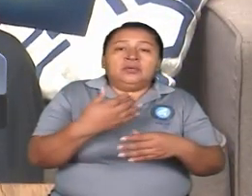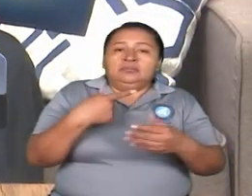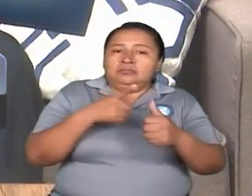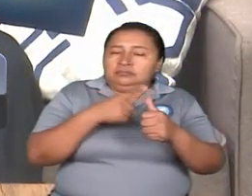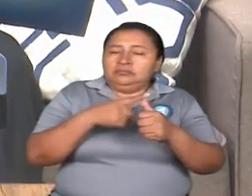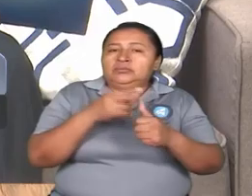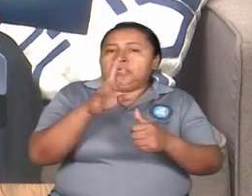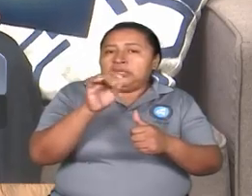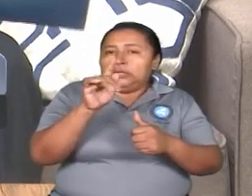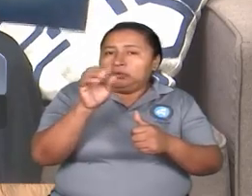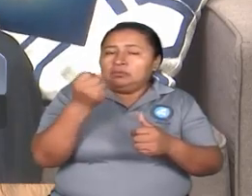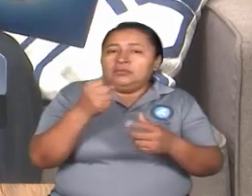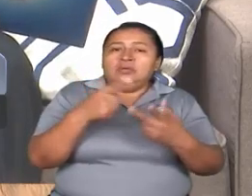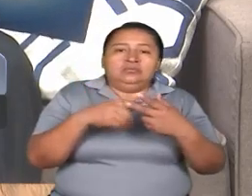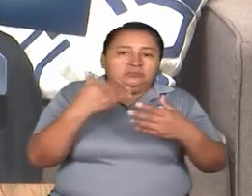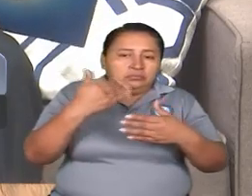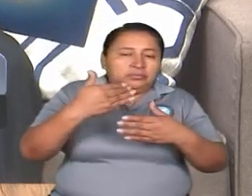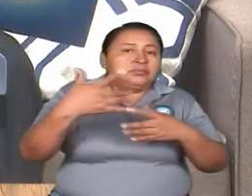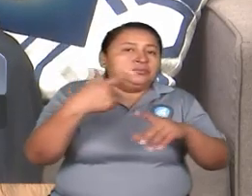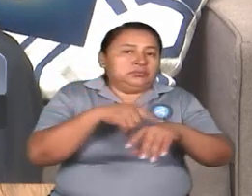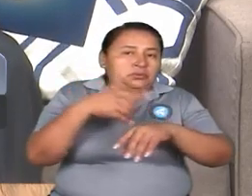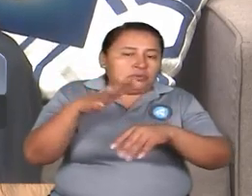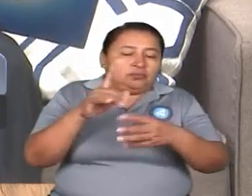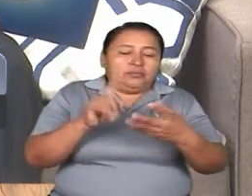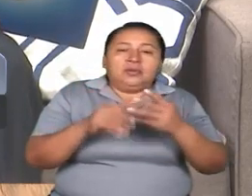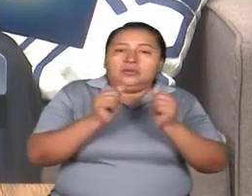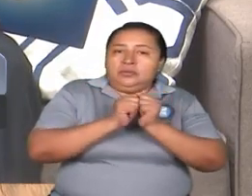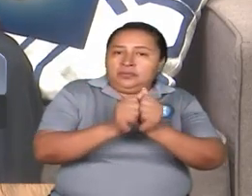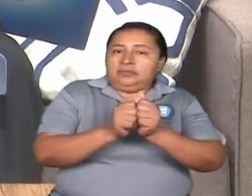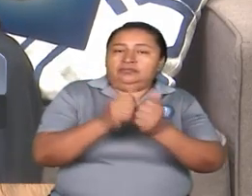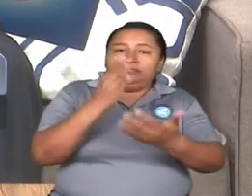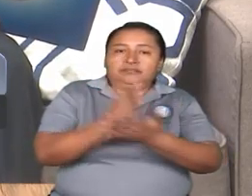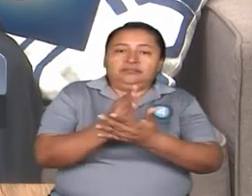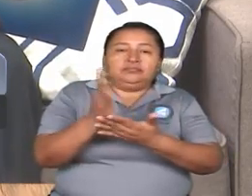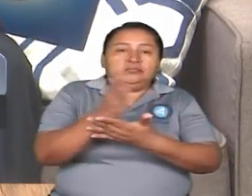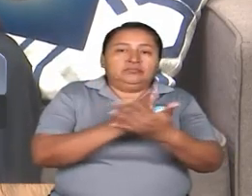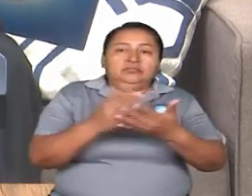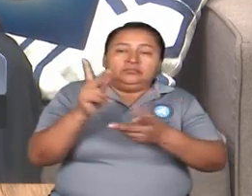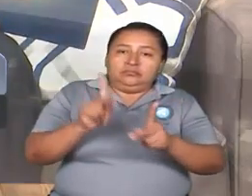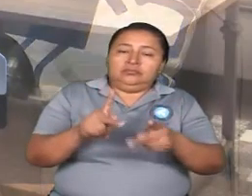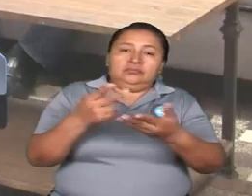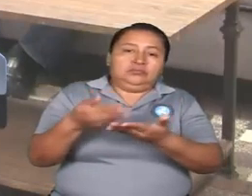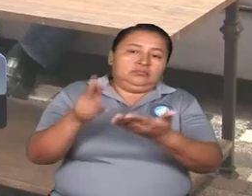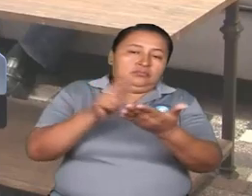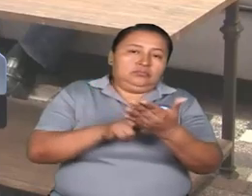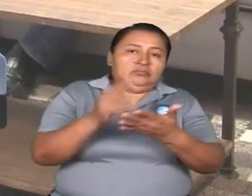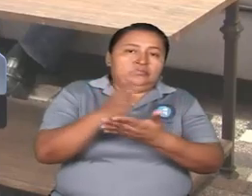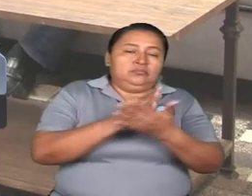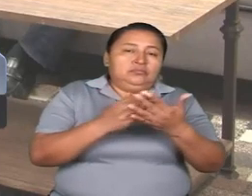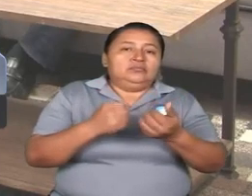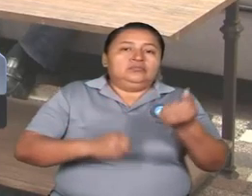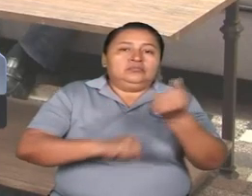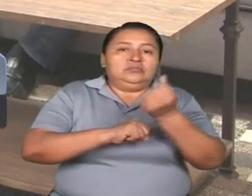retos, también muchas etapas superadas hasta el momento, acompañamiento decisivo de algunos donantes, usted mencionaba algunos de ellos que han